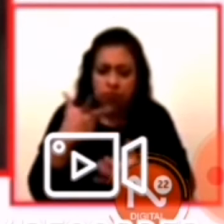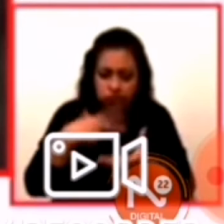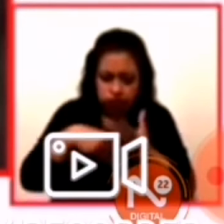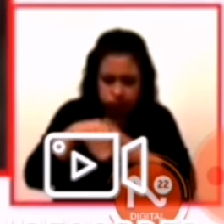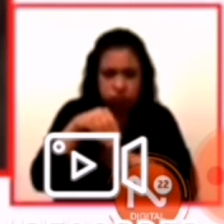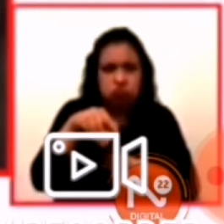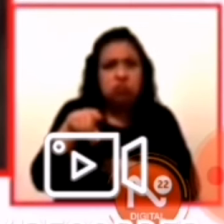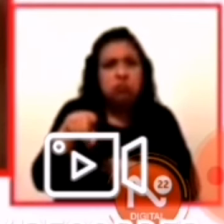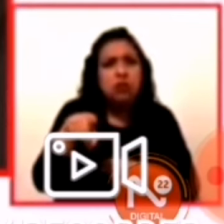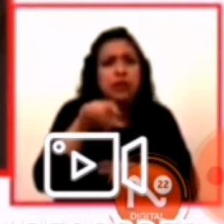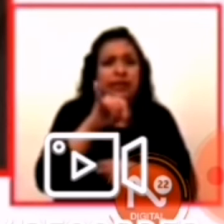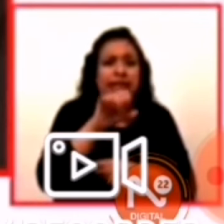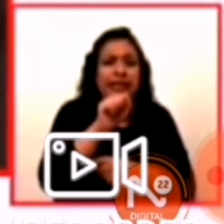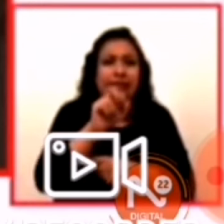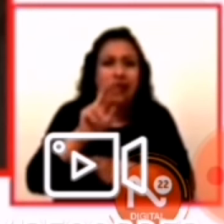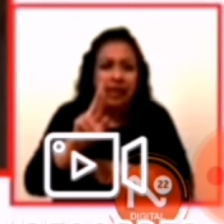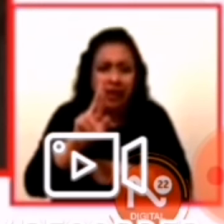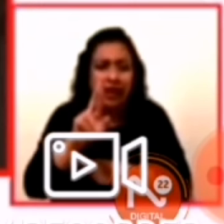con ISR y